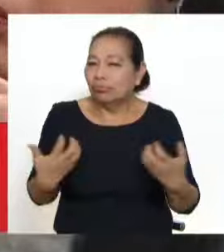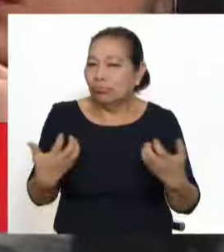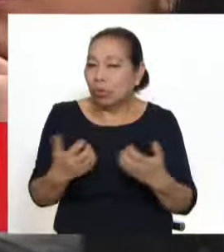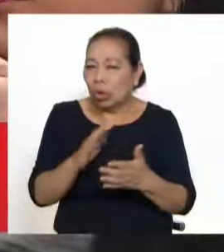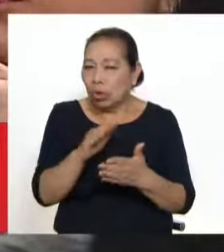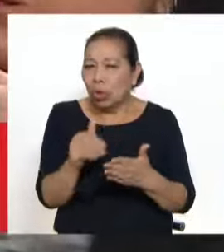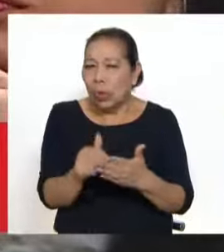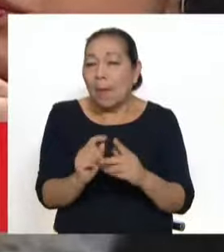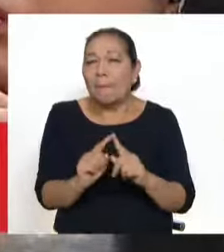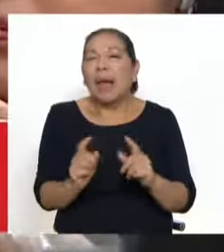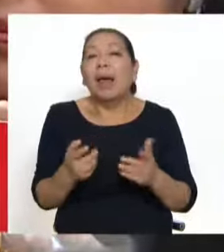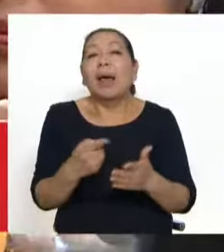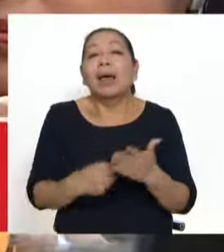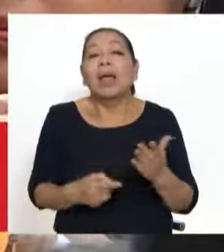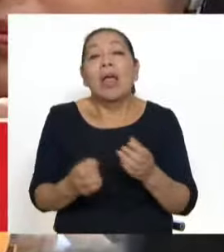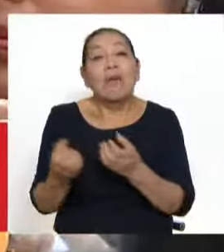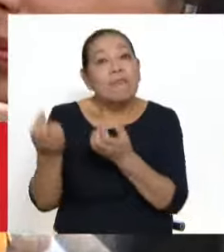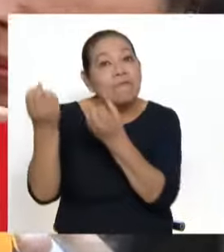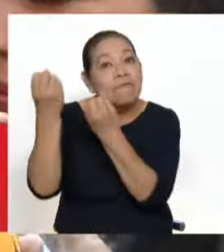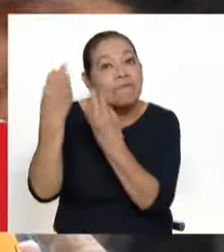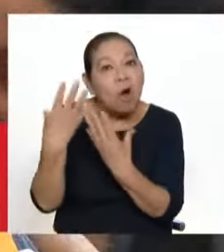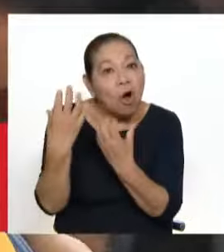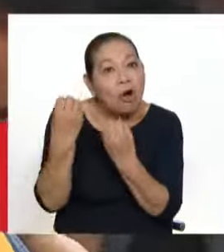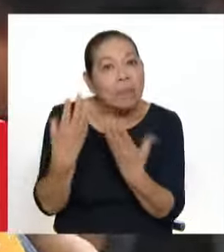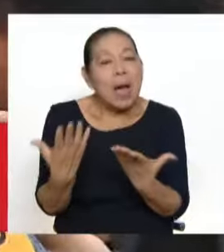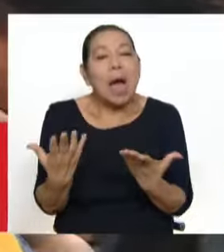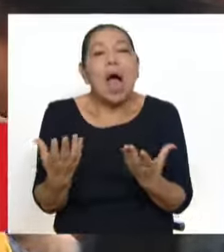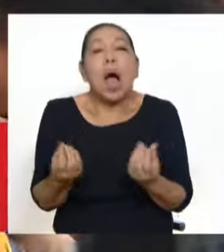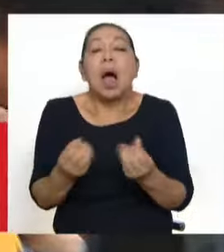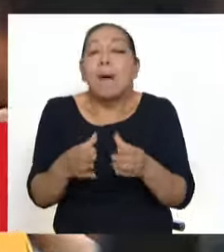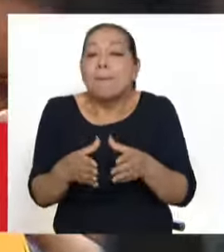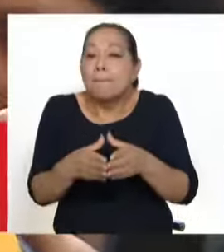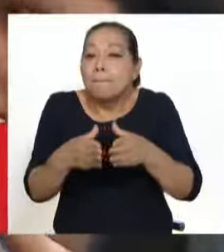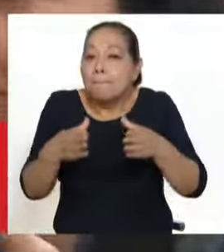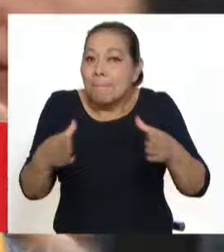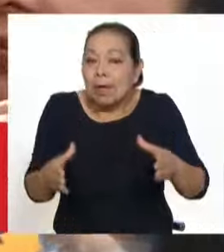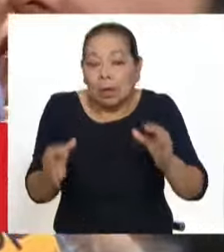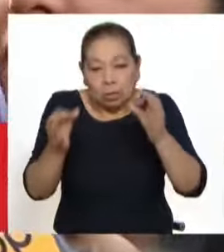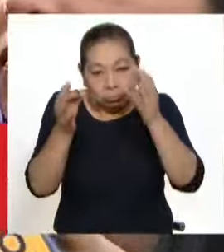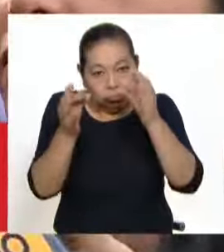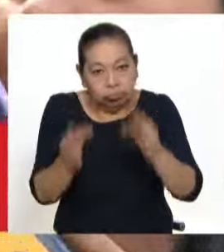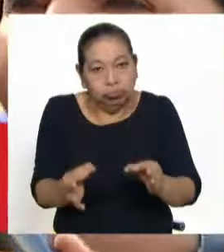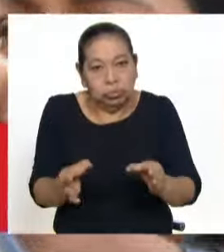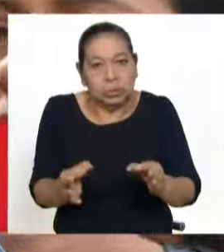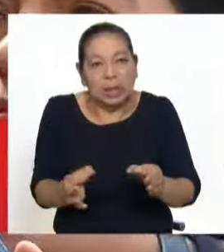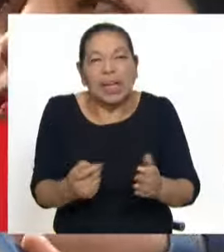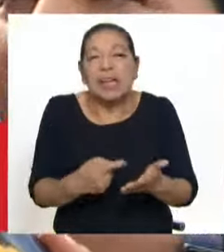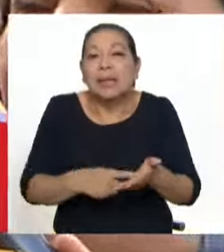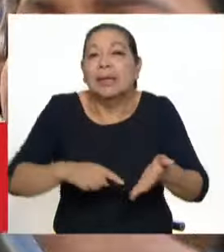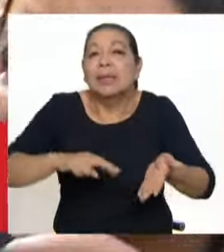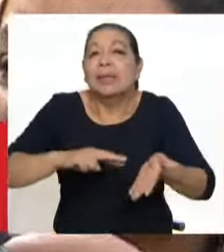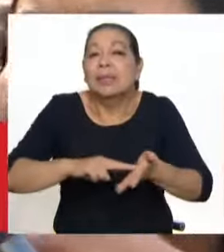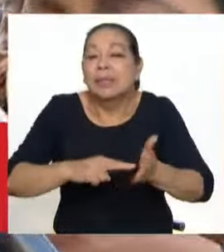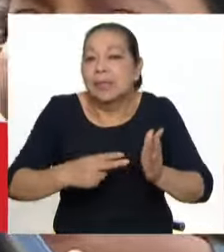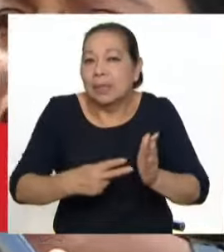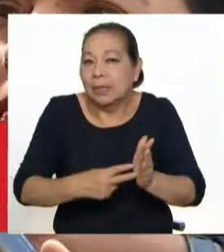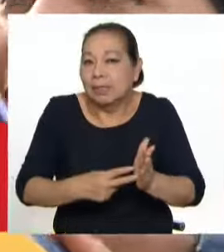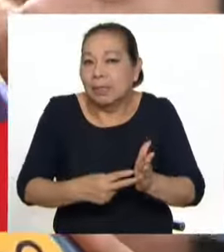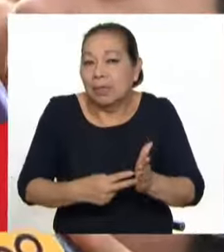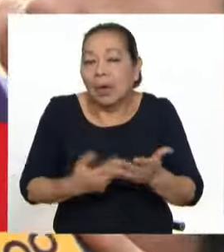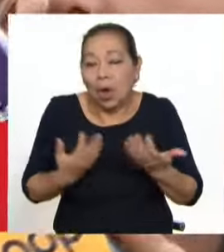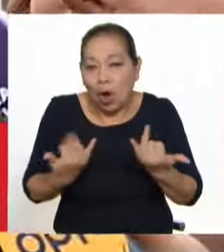entre todos. ¿Para qué? Para informar de manera amplia y correcta en relación a lo que significa